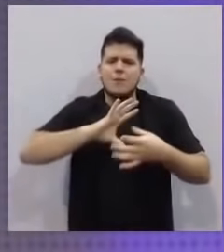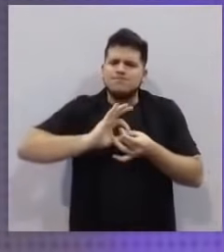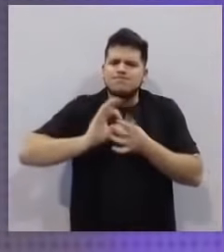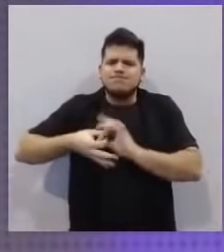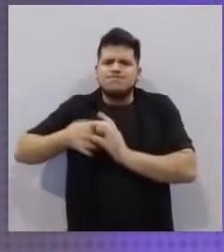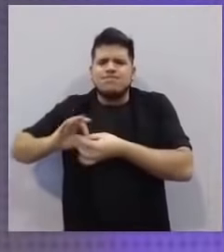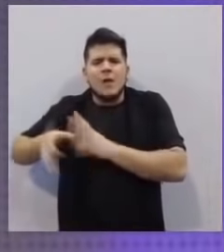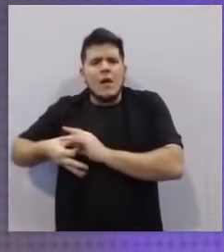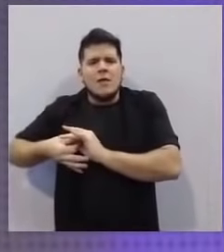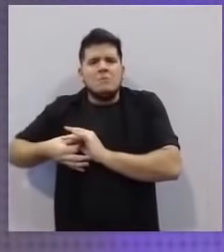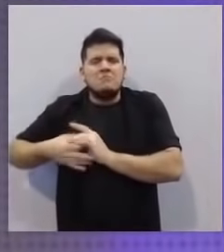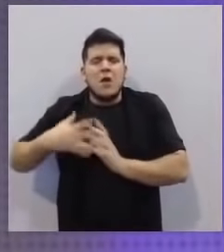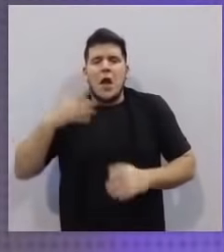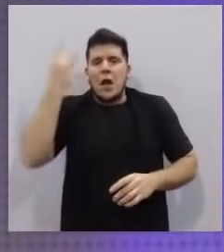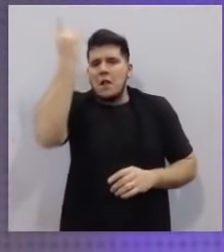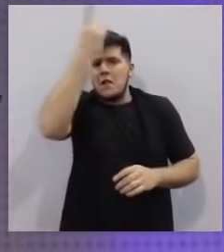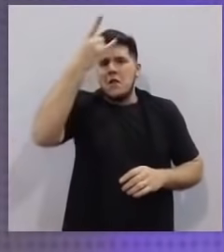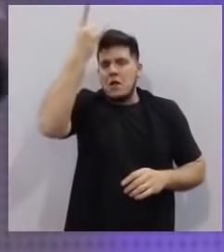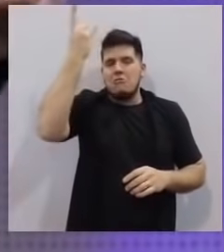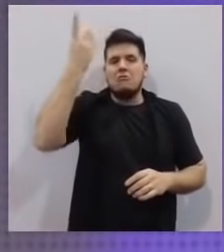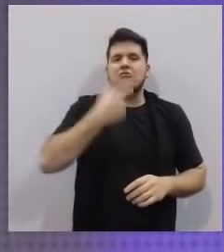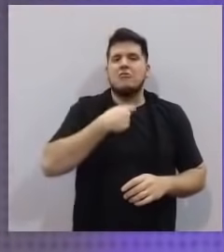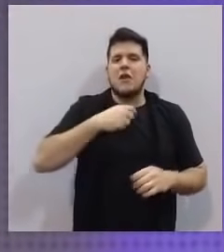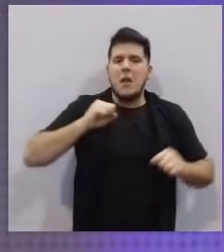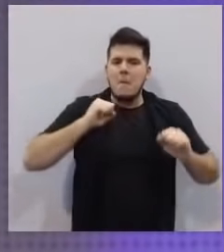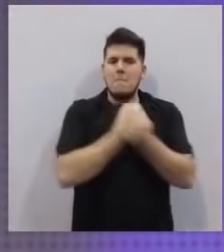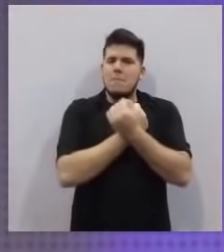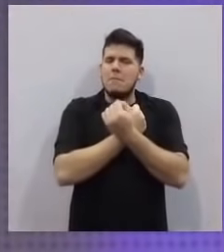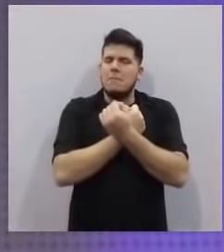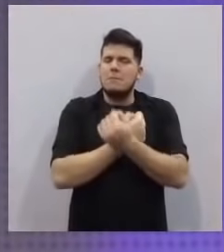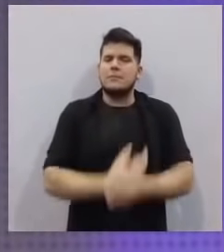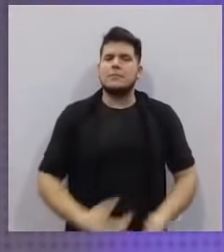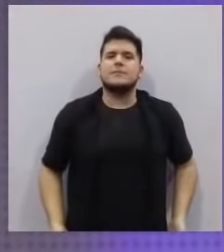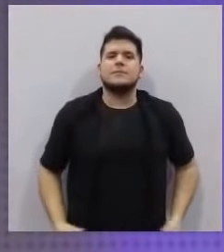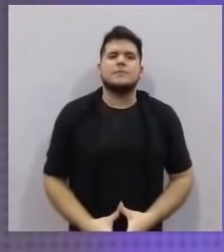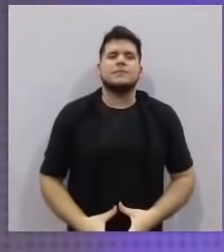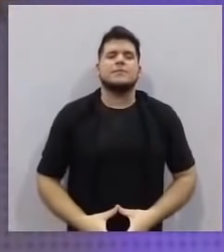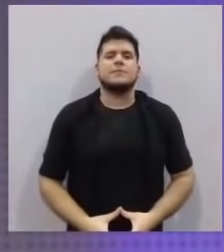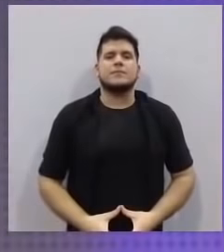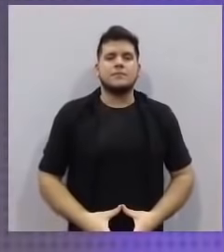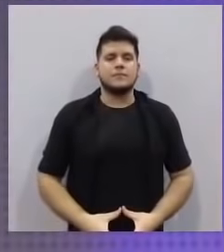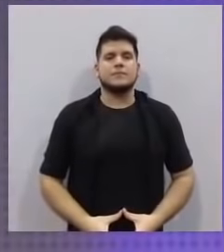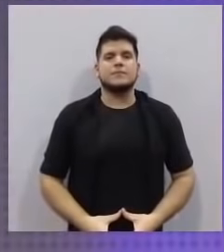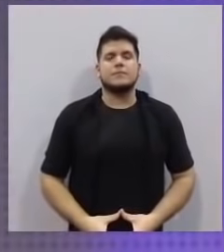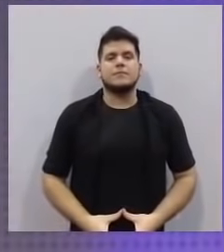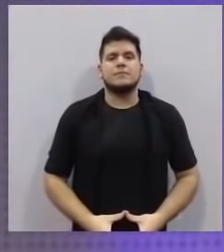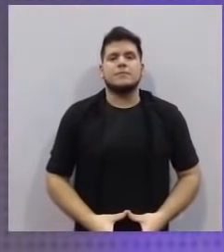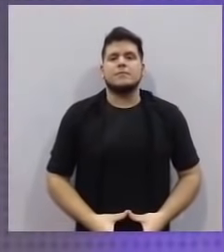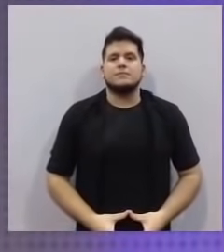quieres llevarnos a ser cristianos mediocres vivir una vida a medias